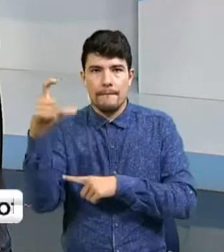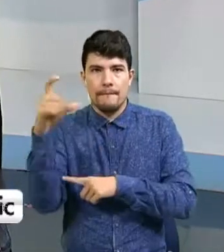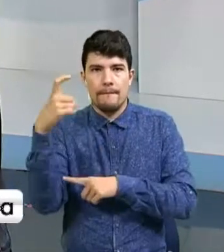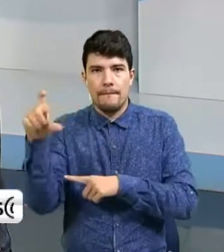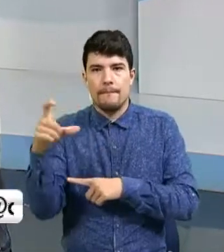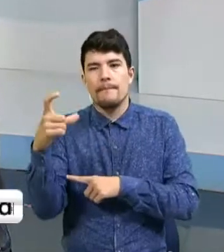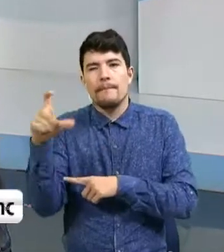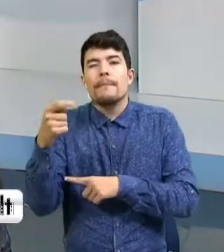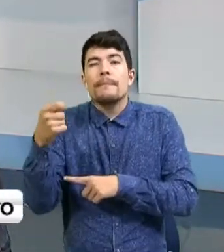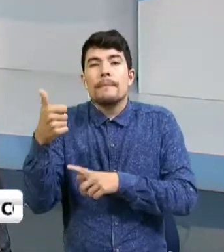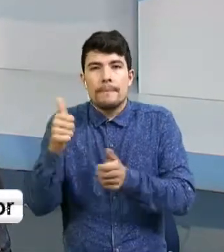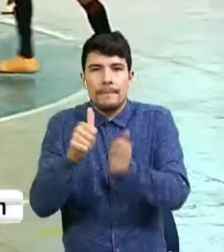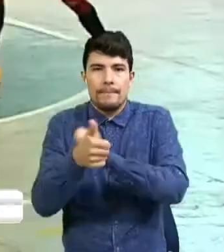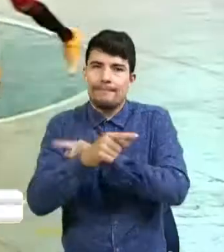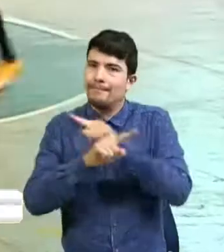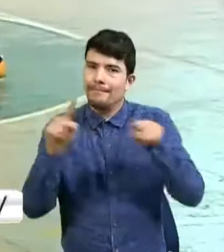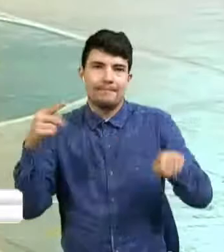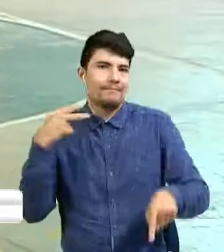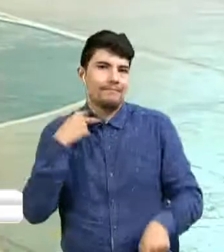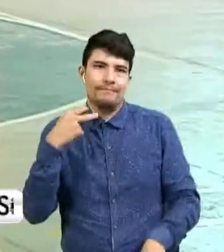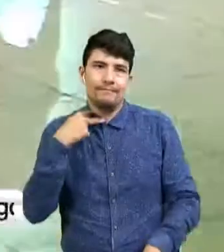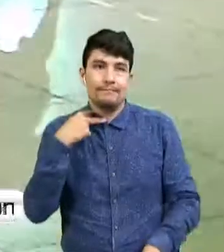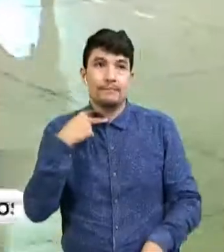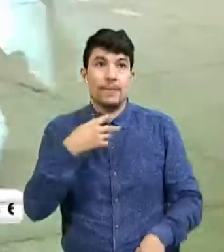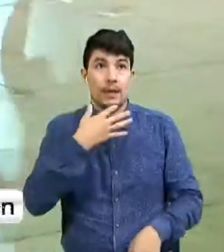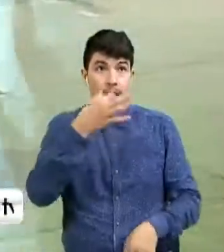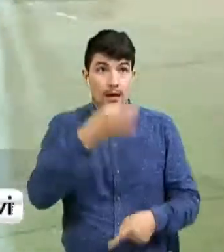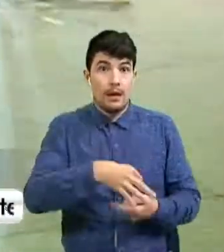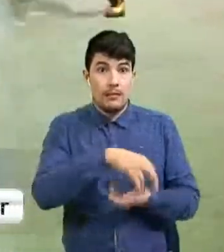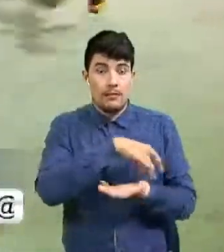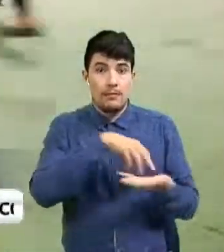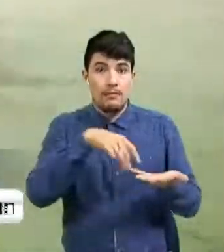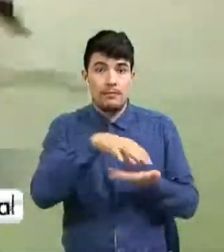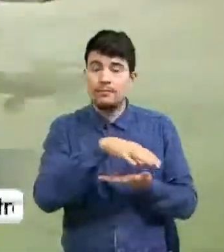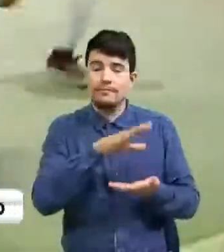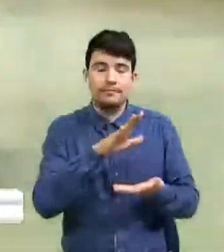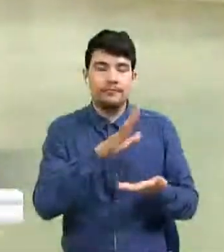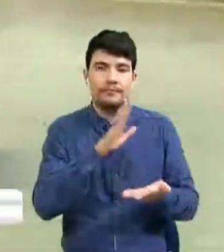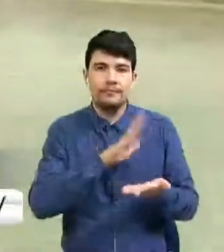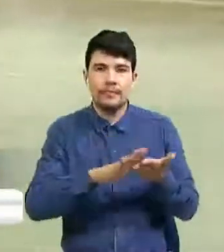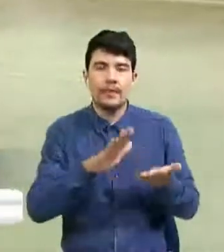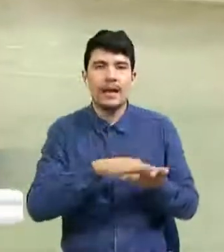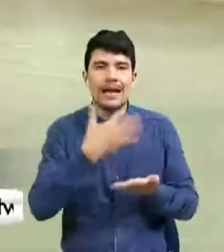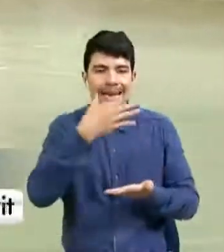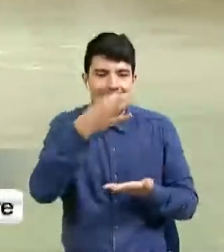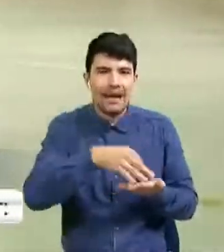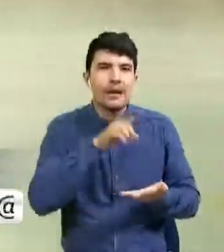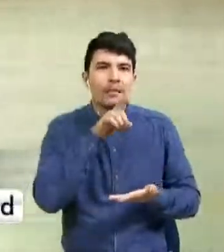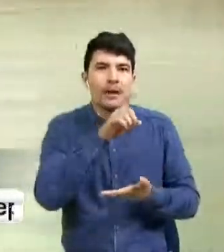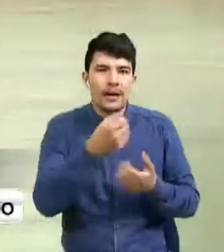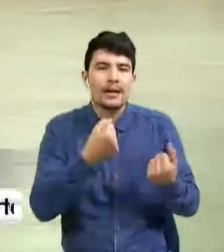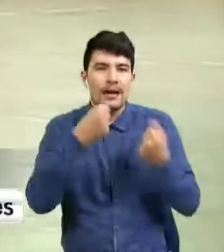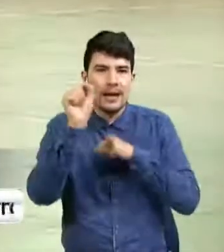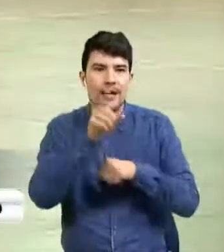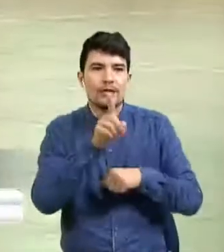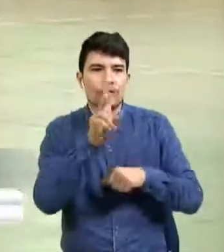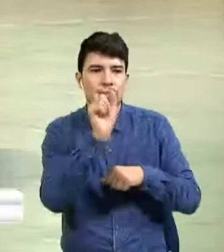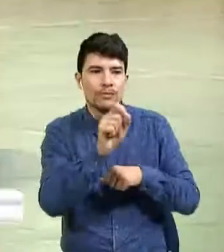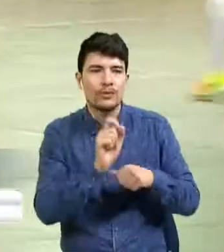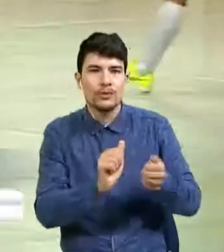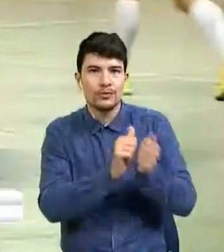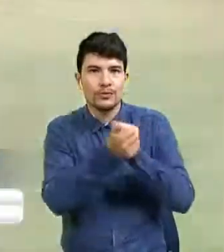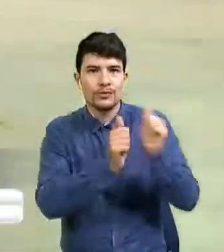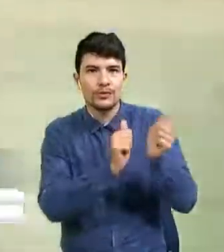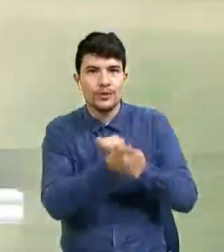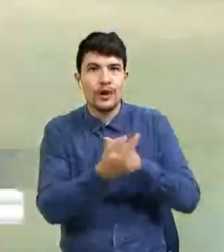la clasificación real bucaramanga cuadro acá en la frontera y sumó 12 puntos en la liga argos que lo tiene muy cerca a